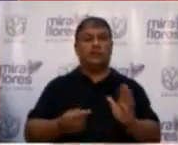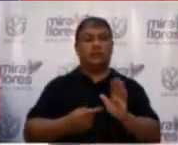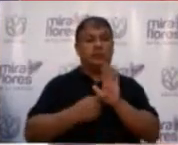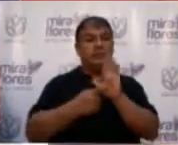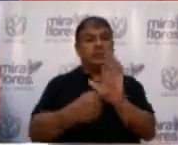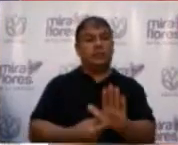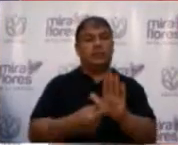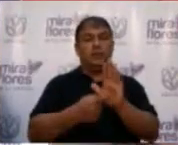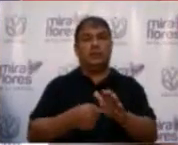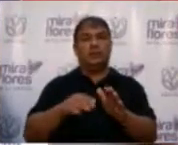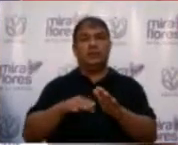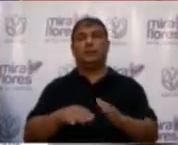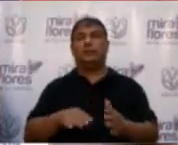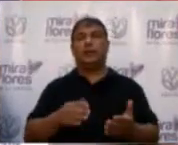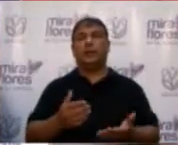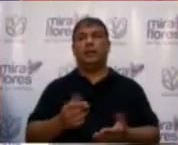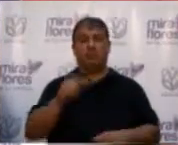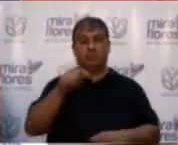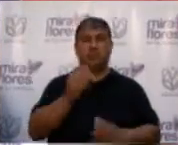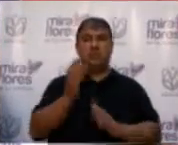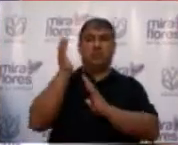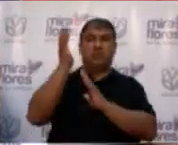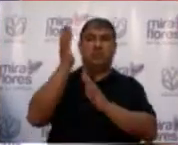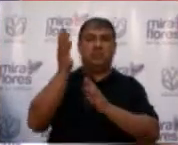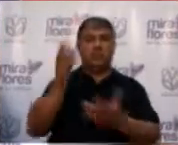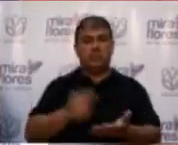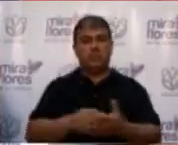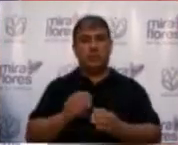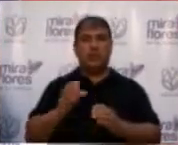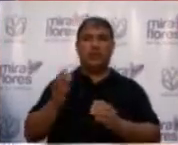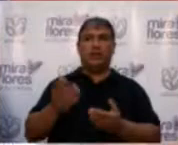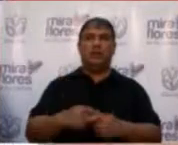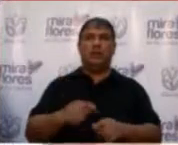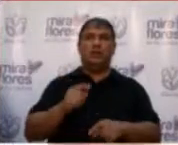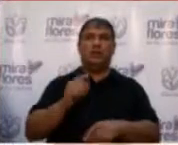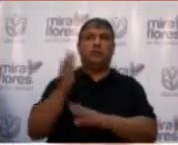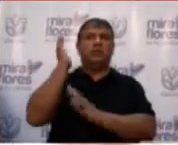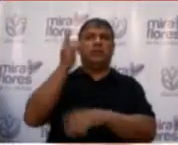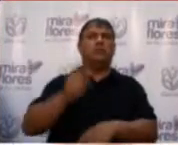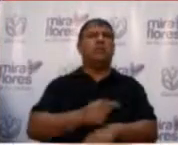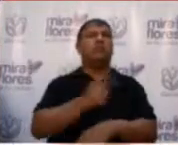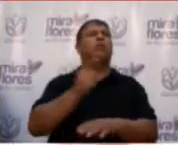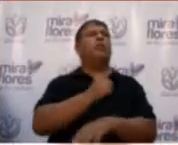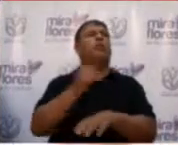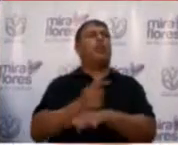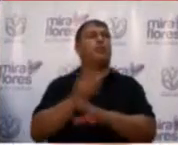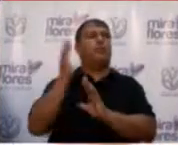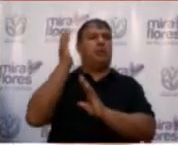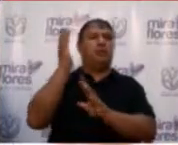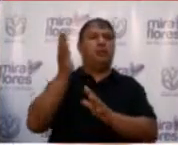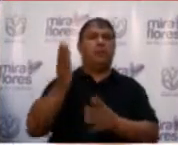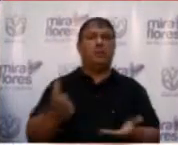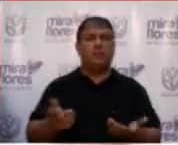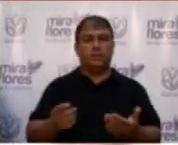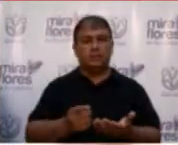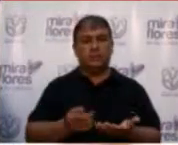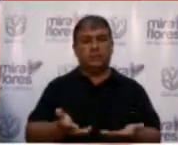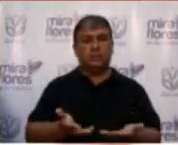Presentamos dentro del mismo foro, en una conferencia que duró más o menos una hora,